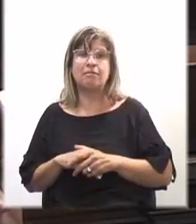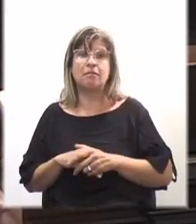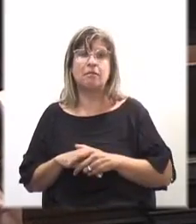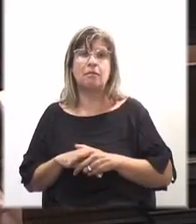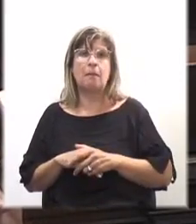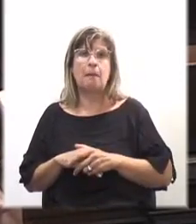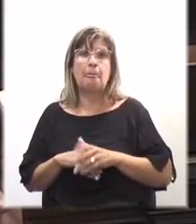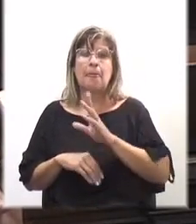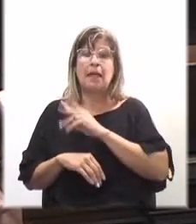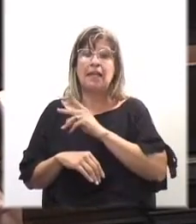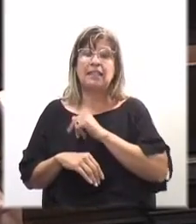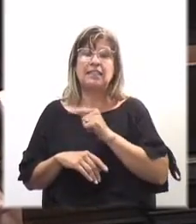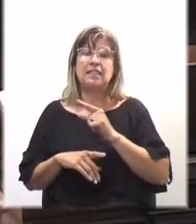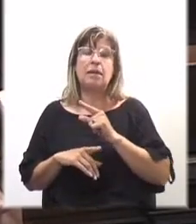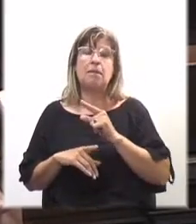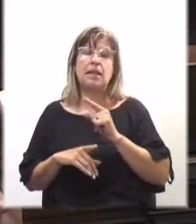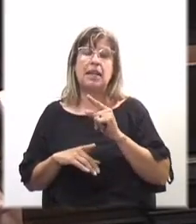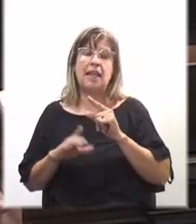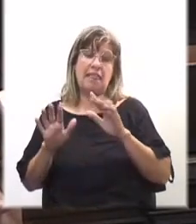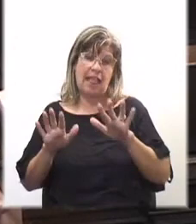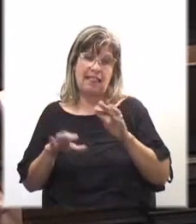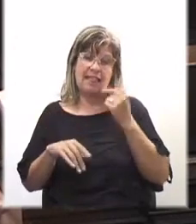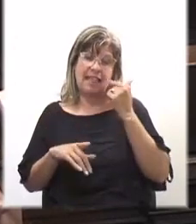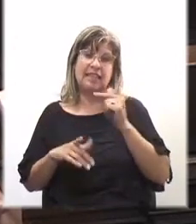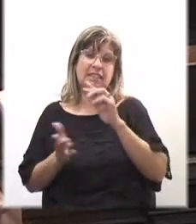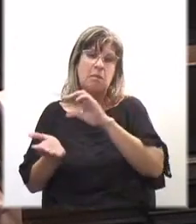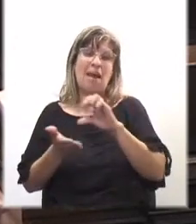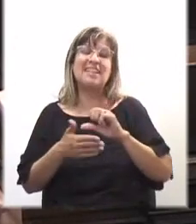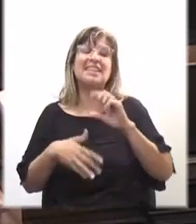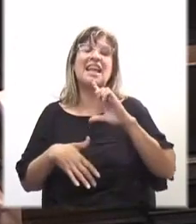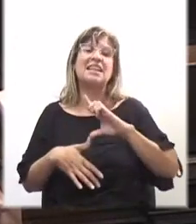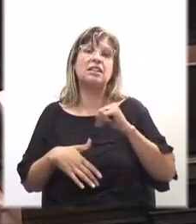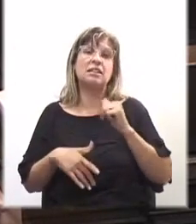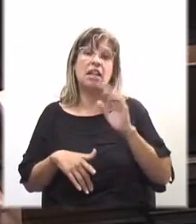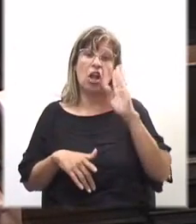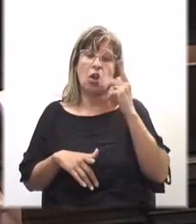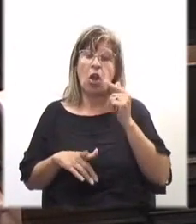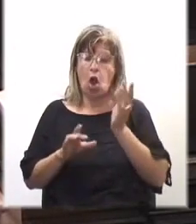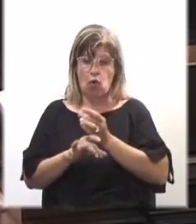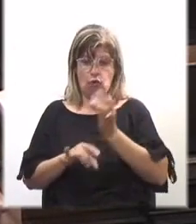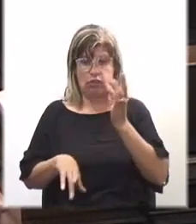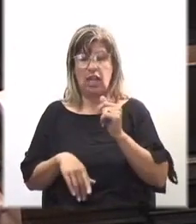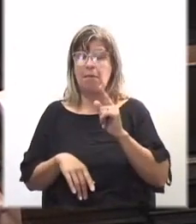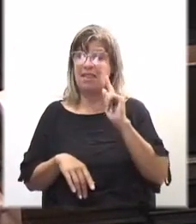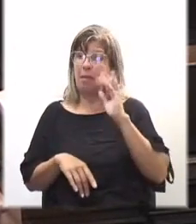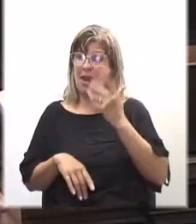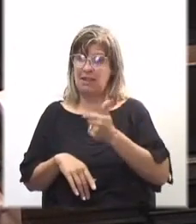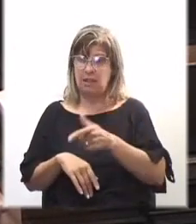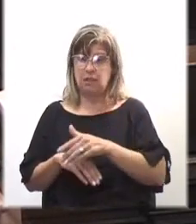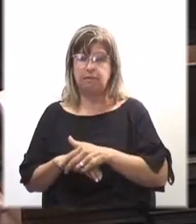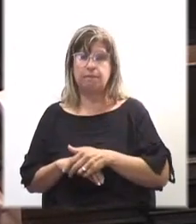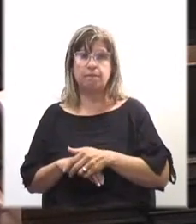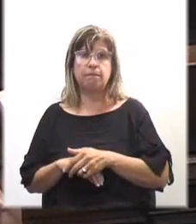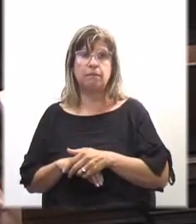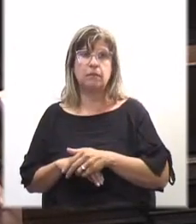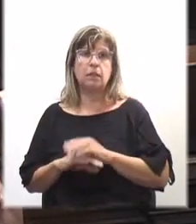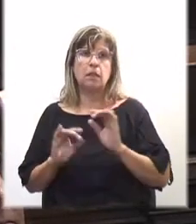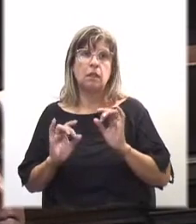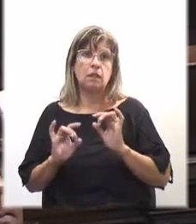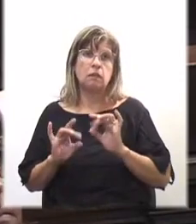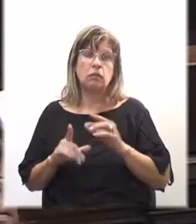En diciembre del 10, países latinoamericanos reconocieron oficialmente a Palestina. Simplemente por